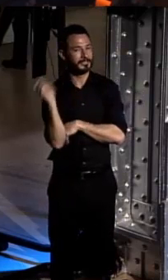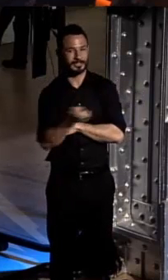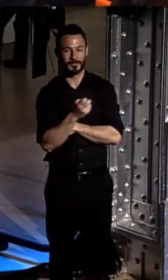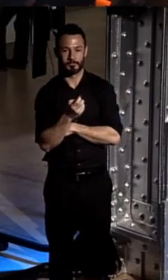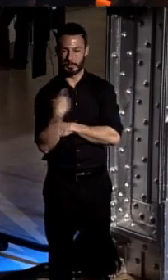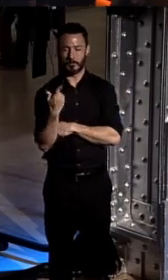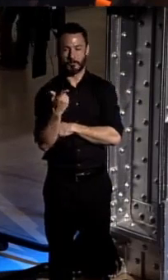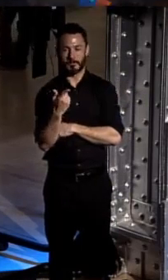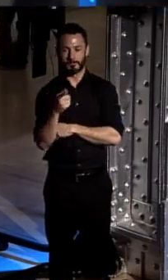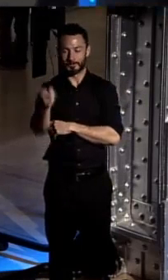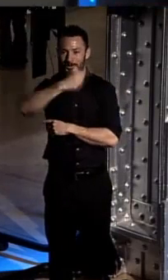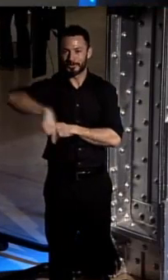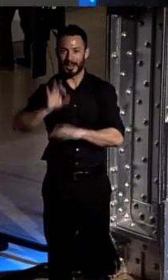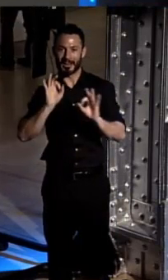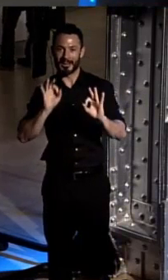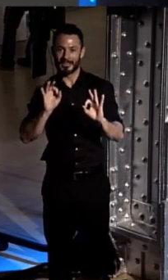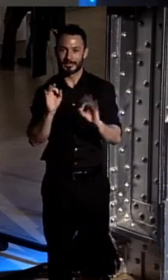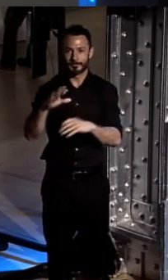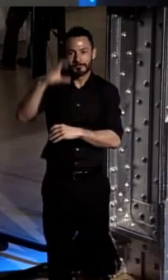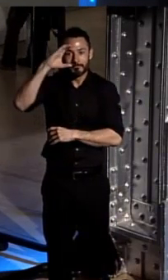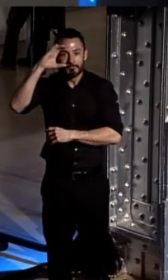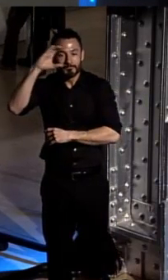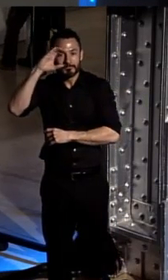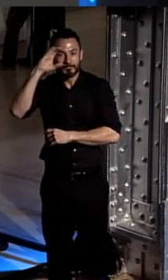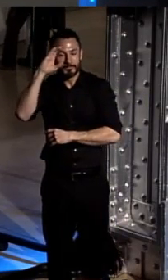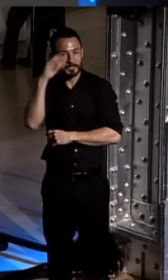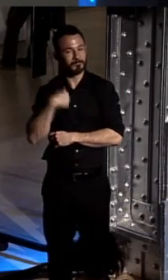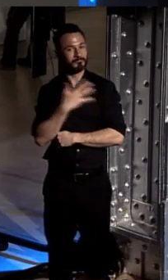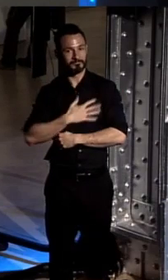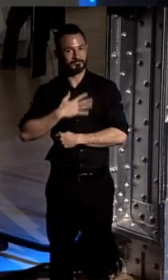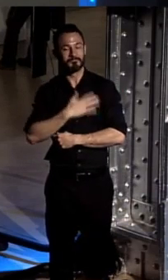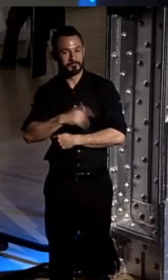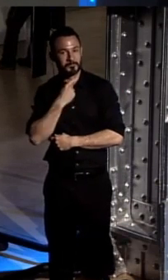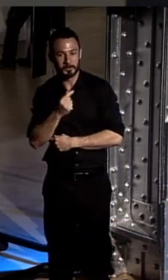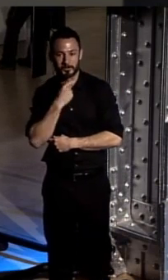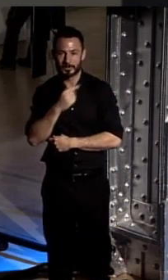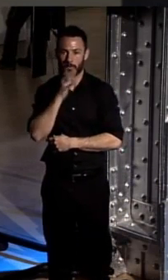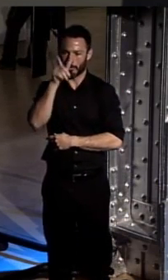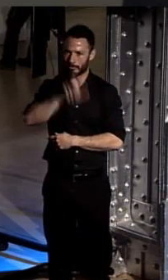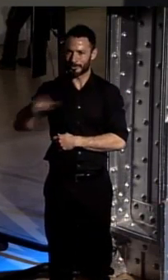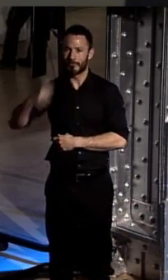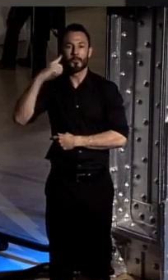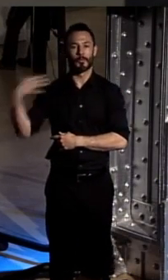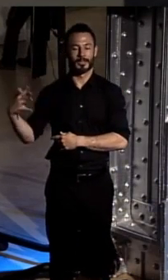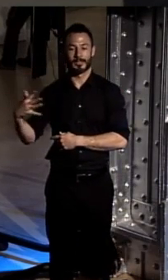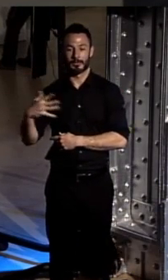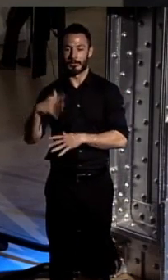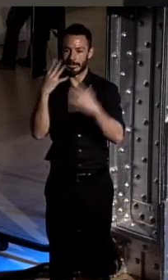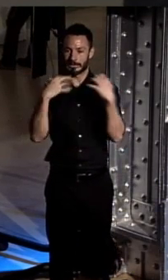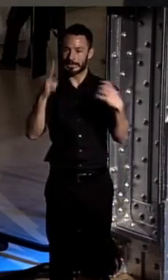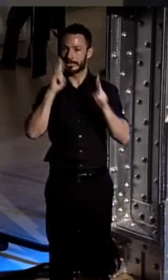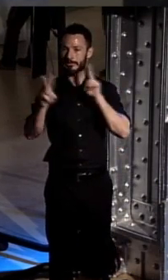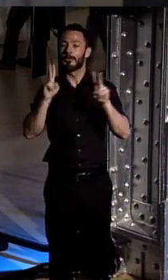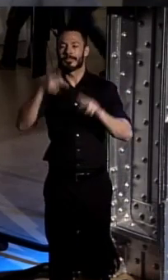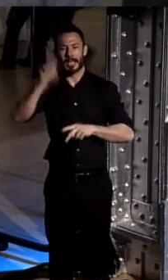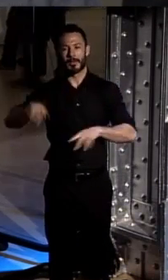estéis así, tan expectantes para escuchar a 3 figuras de primer nivel que nos van a acompañar. Como veo a tanta gente, se me ha olvidado saludar a los que nos están